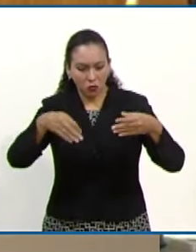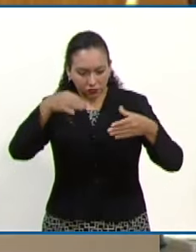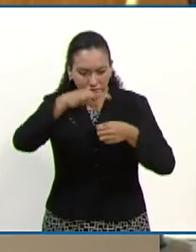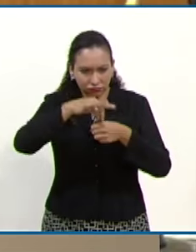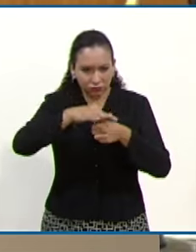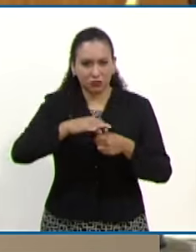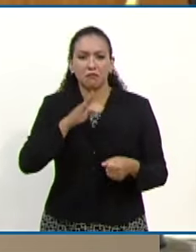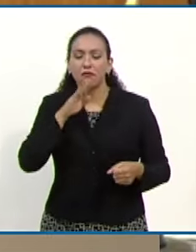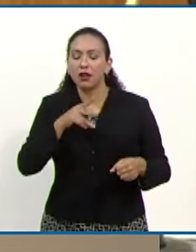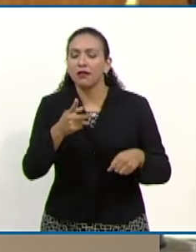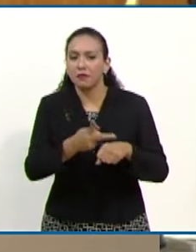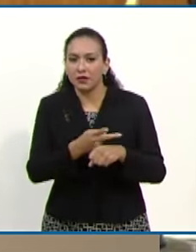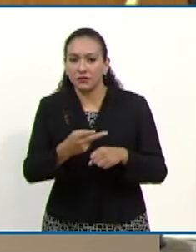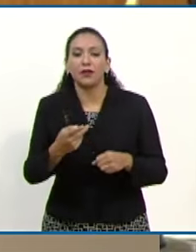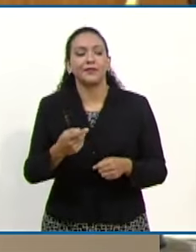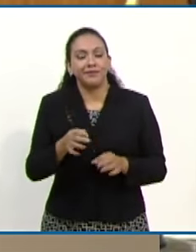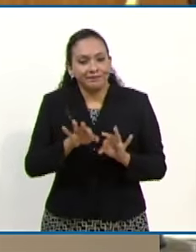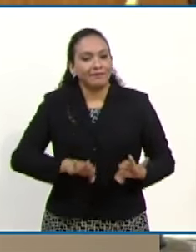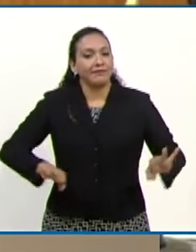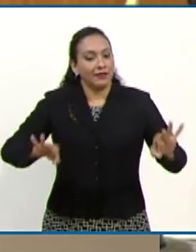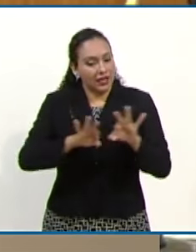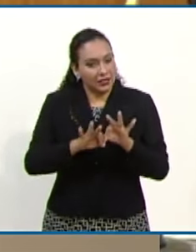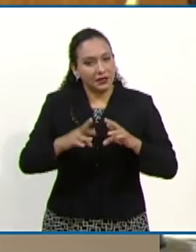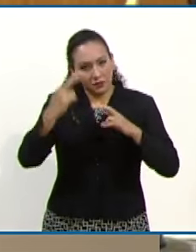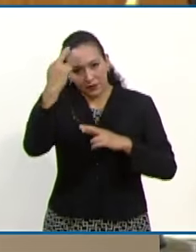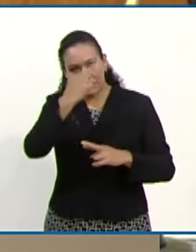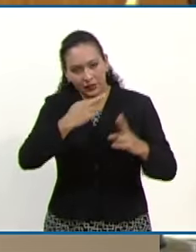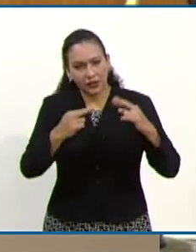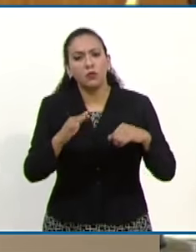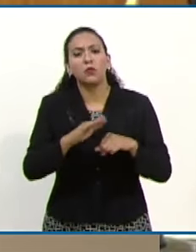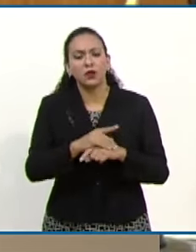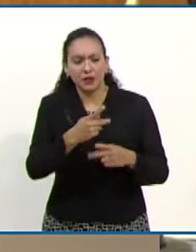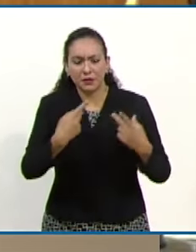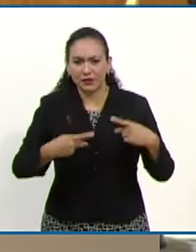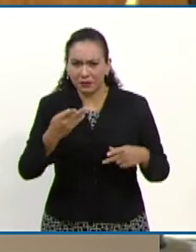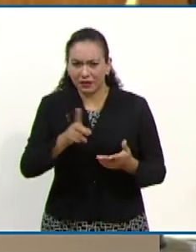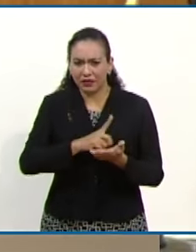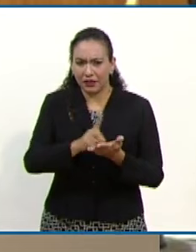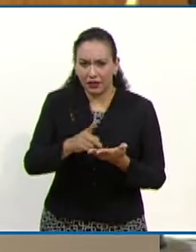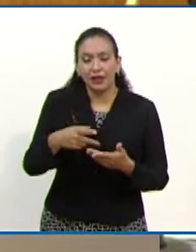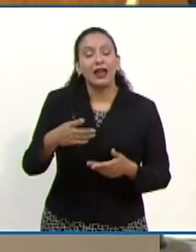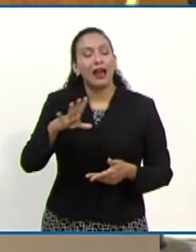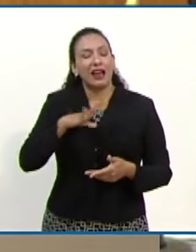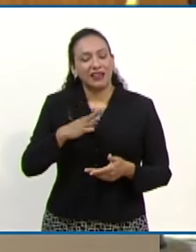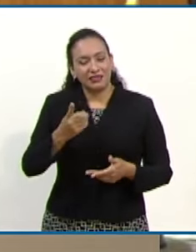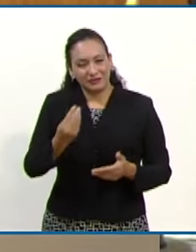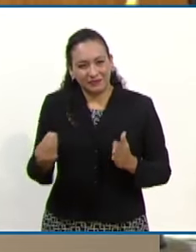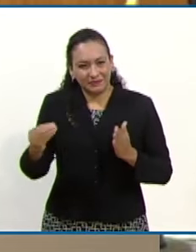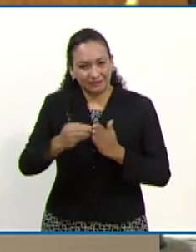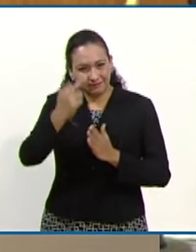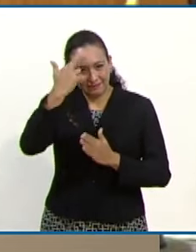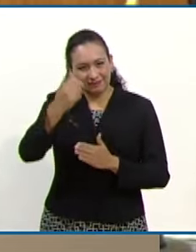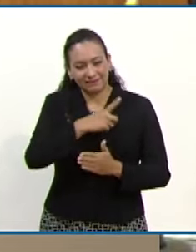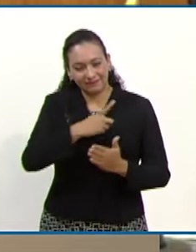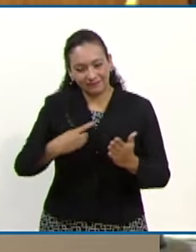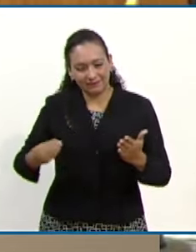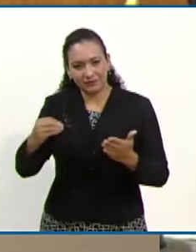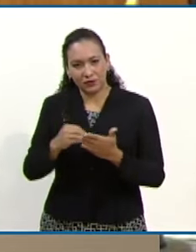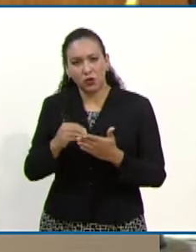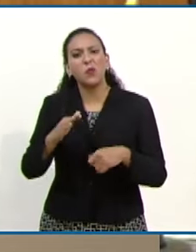necesario que expresara qué aspectos le ocasionaban perjuicio a sus derechos y explicar fundamentalmente la causa por la cual